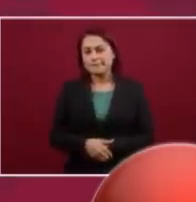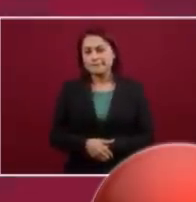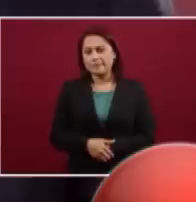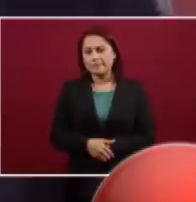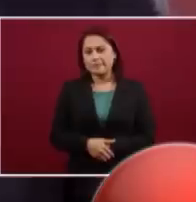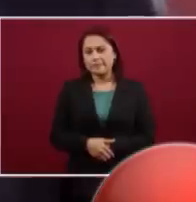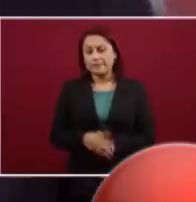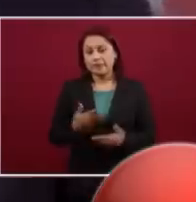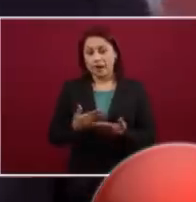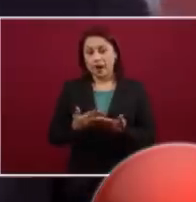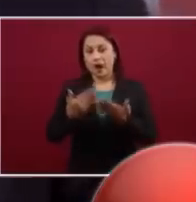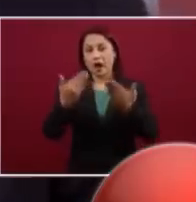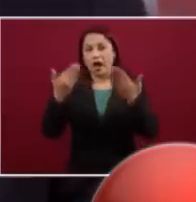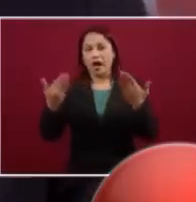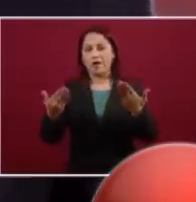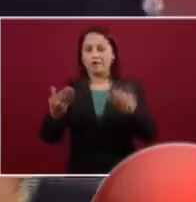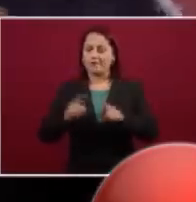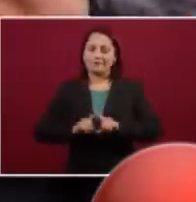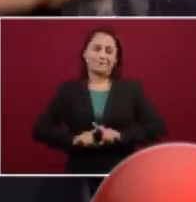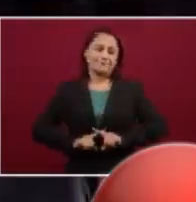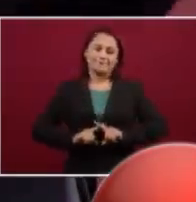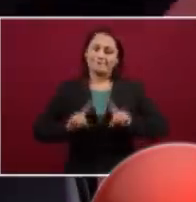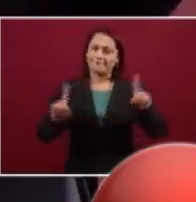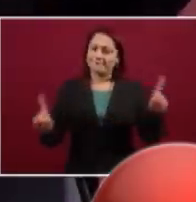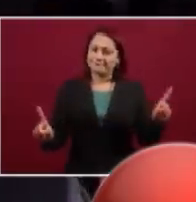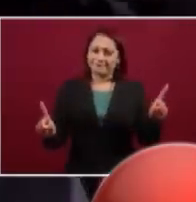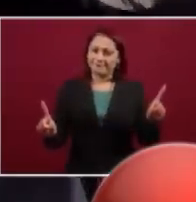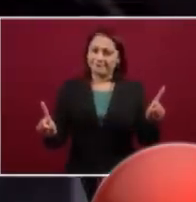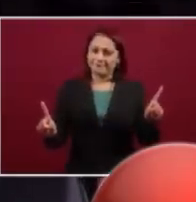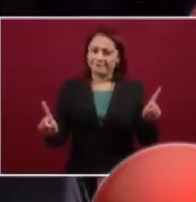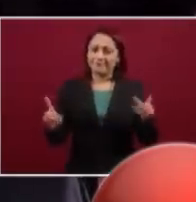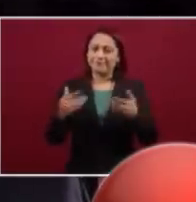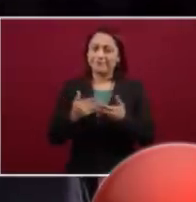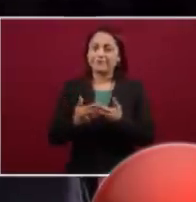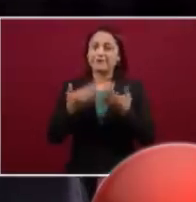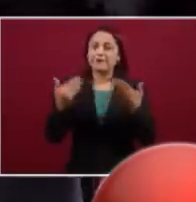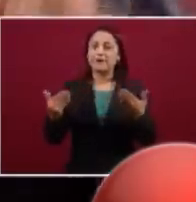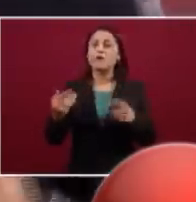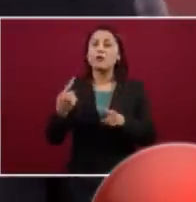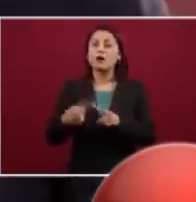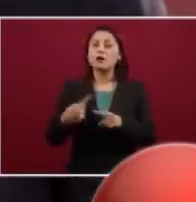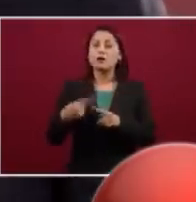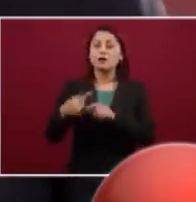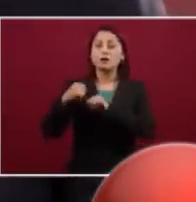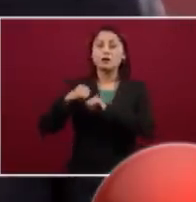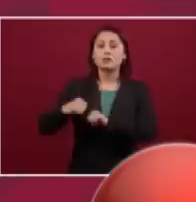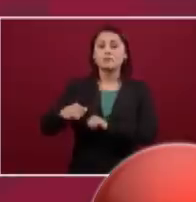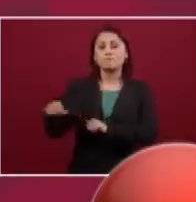Ahora ya no es así. Ahora es la Fiscalía General.